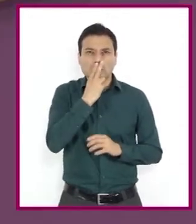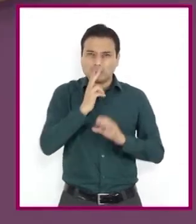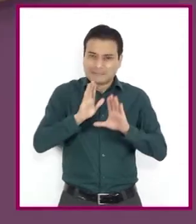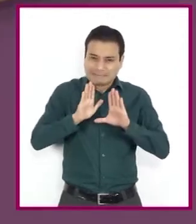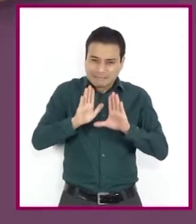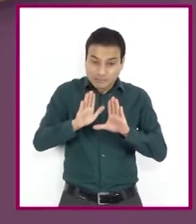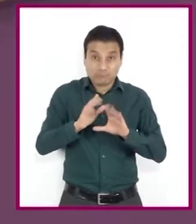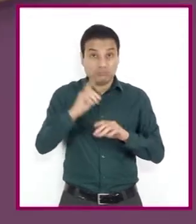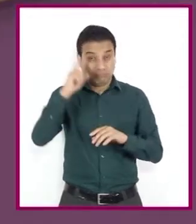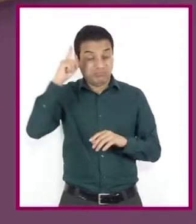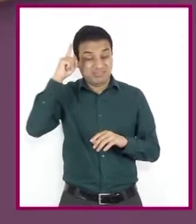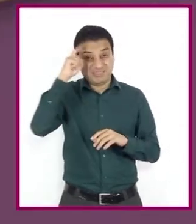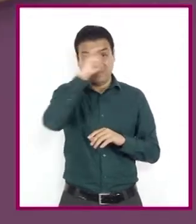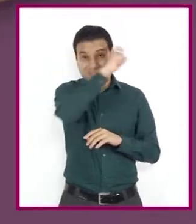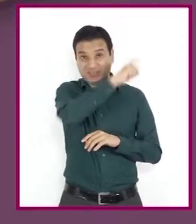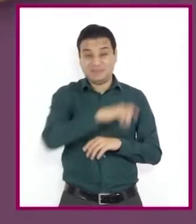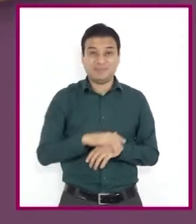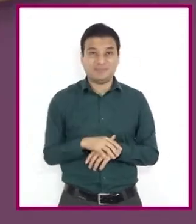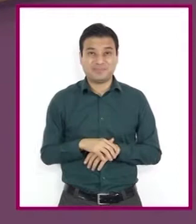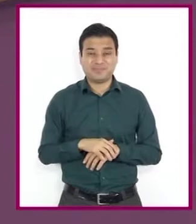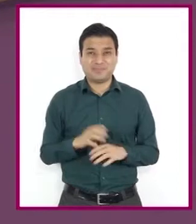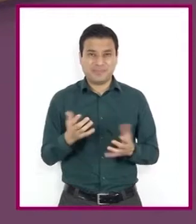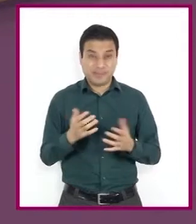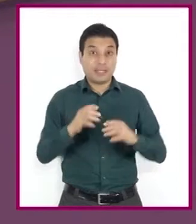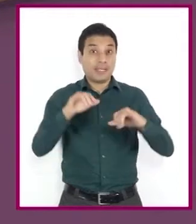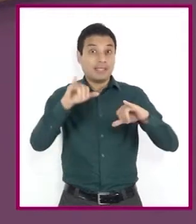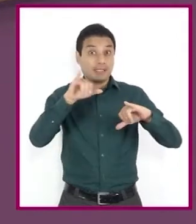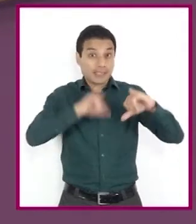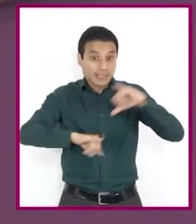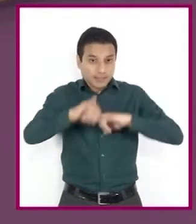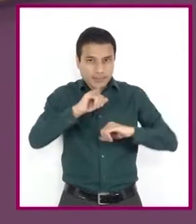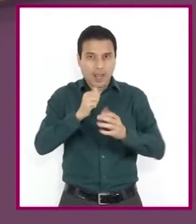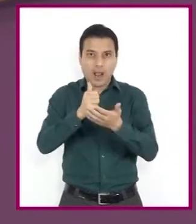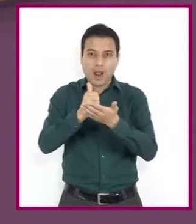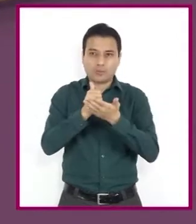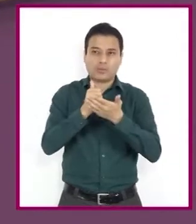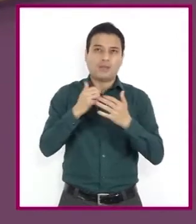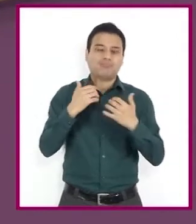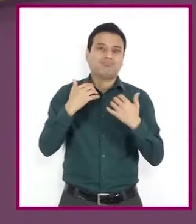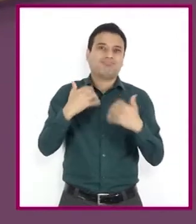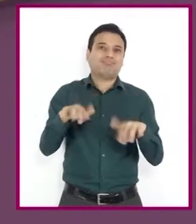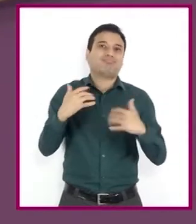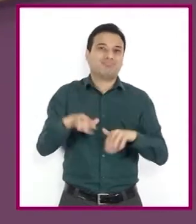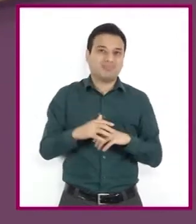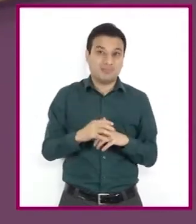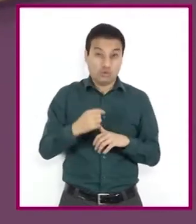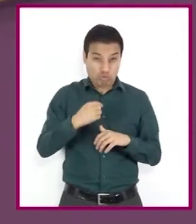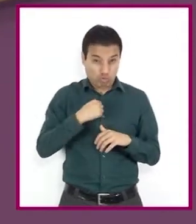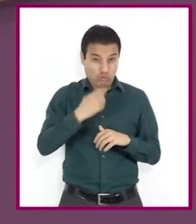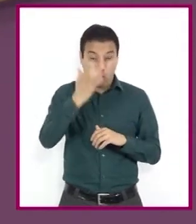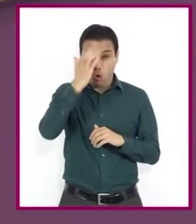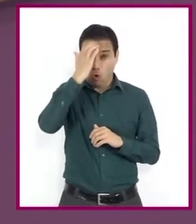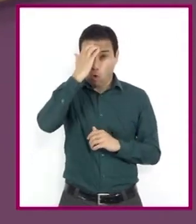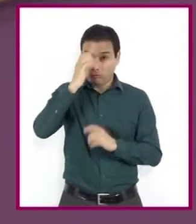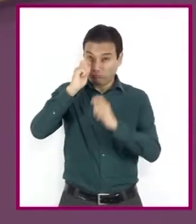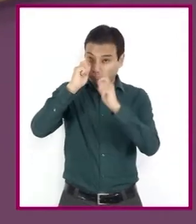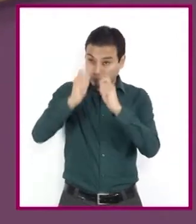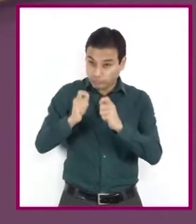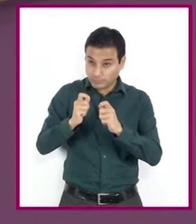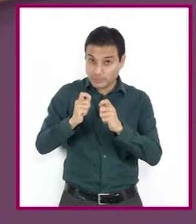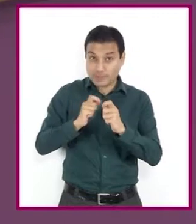reto para la humanidad. La química es de gran ayuda, pues aplicar este conocimiento en el área de los